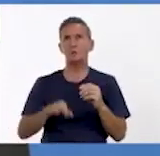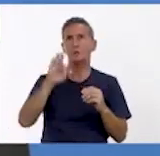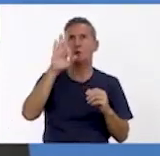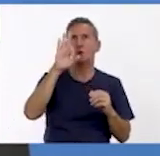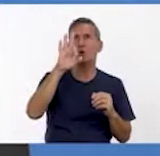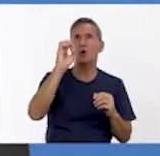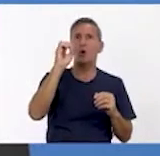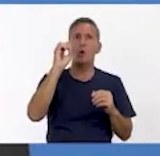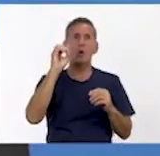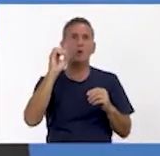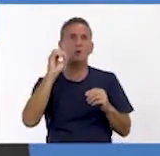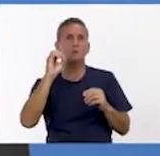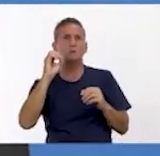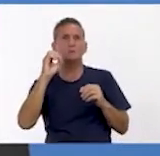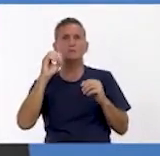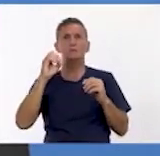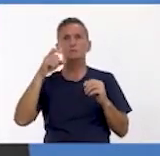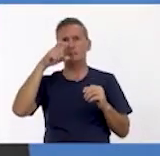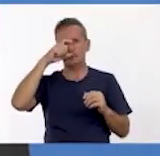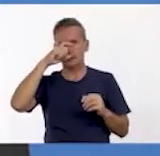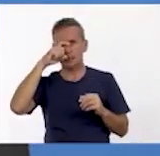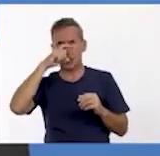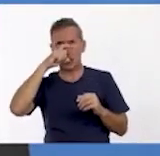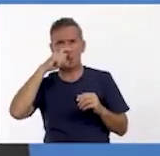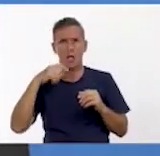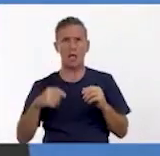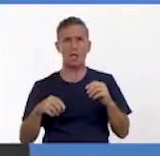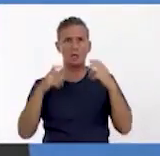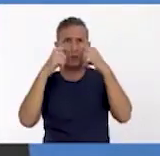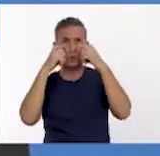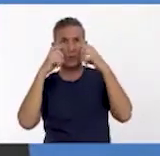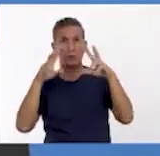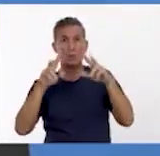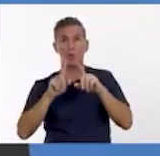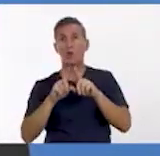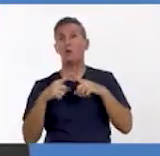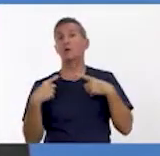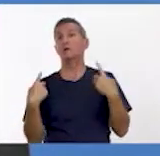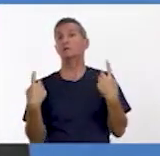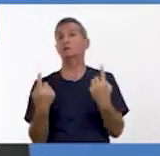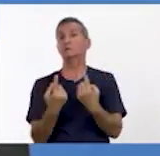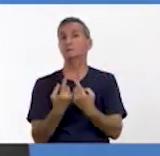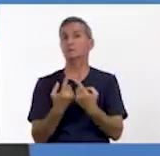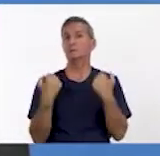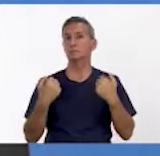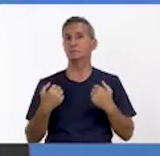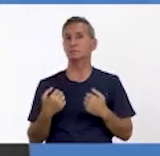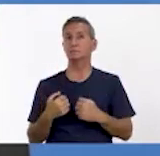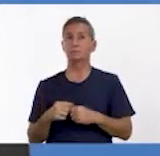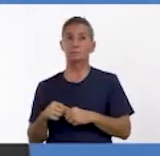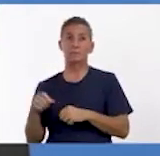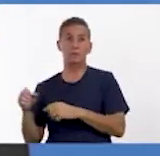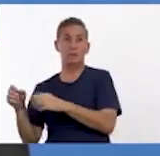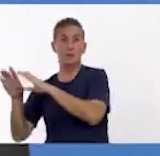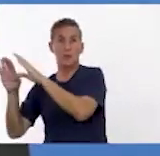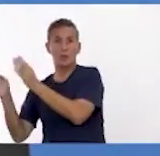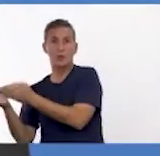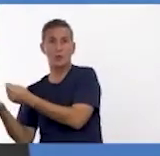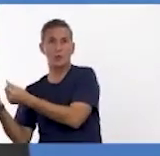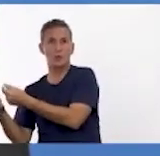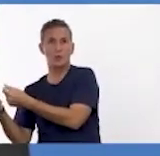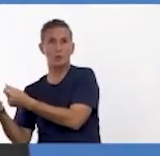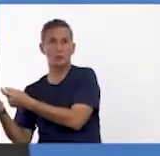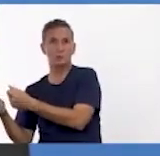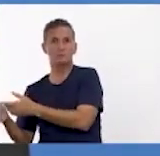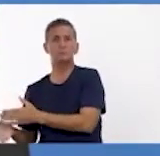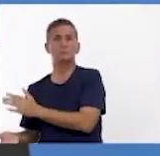de la mortalidad infantil en el mundo desarrollado es de 7 por 1000. La de Cuba hace rato que es inferior a 5.